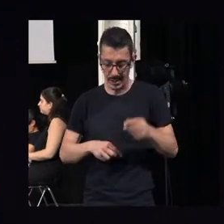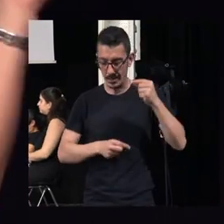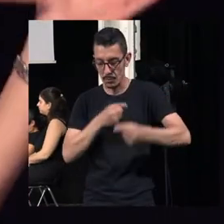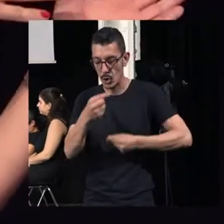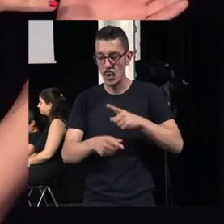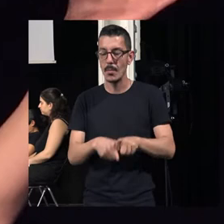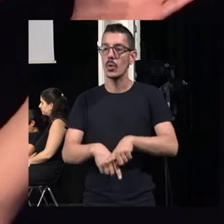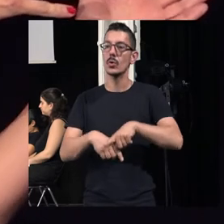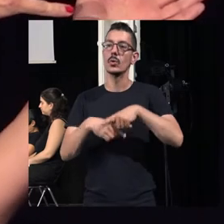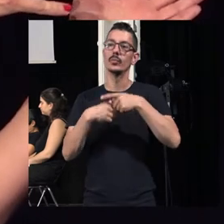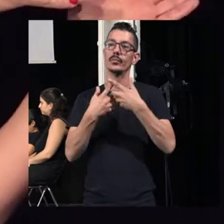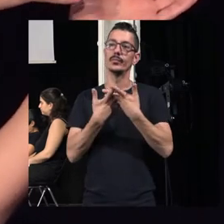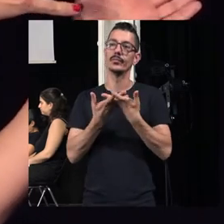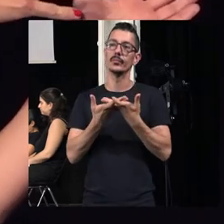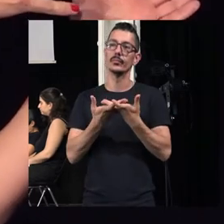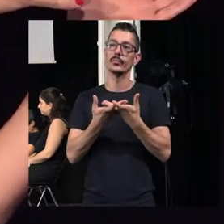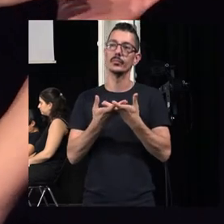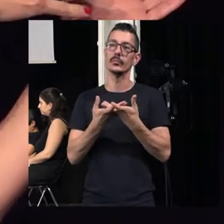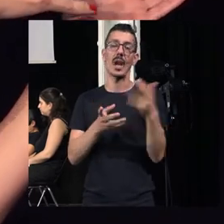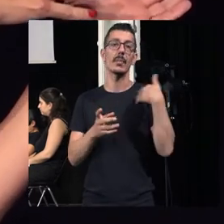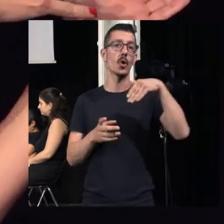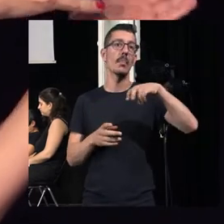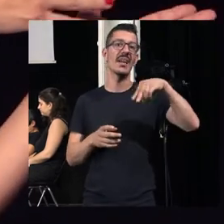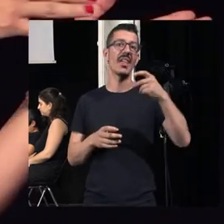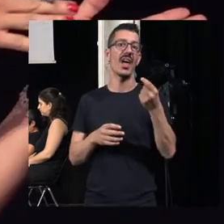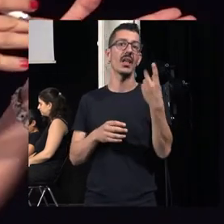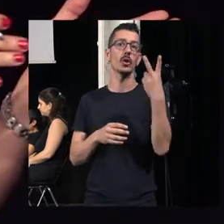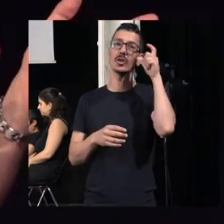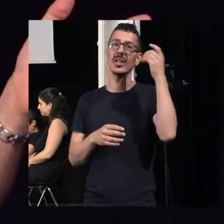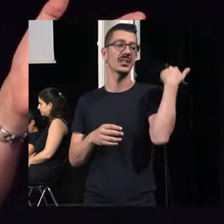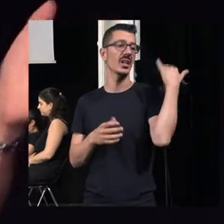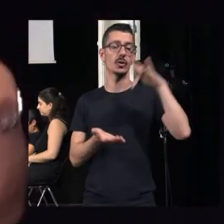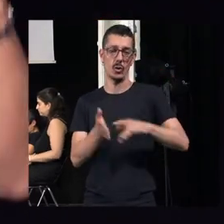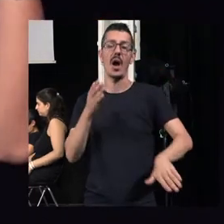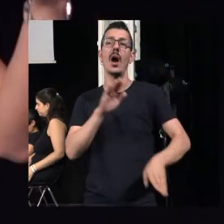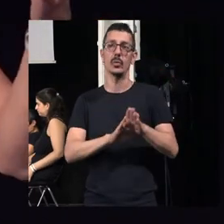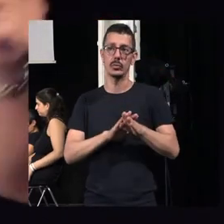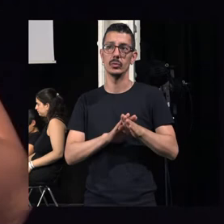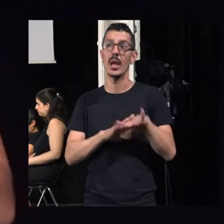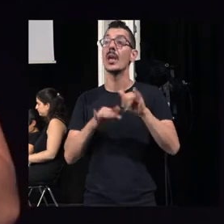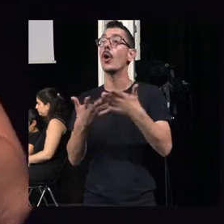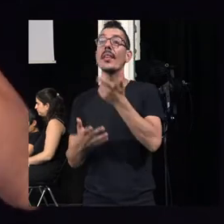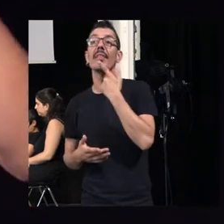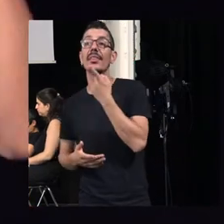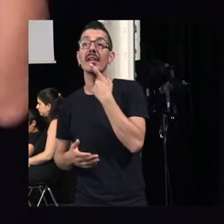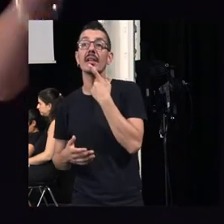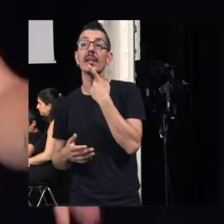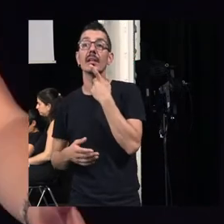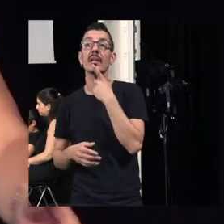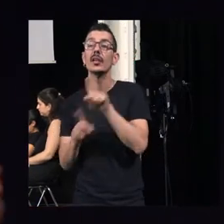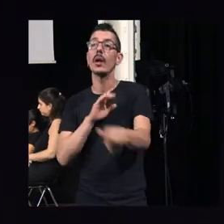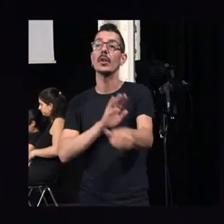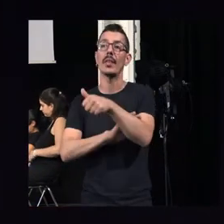pues tuvimos lo de la manada hace 2 días, ayer todavía, y ahora ya dicen que es una